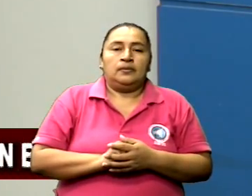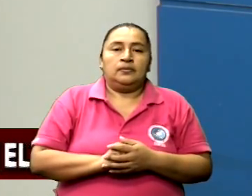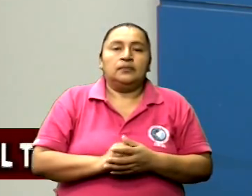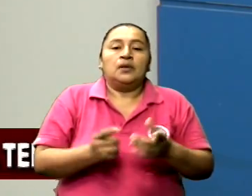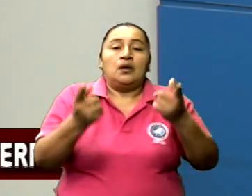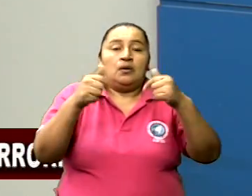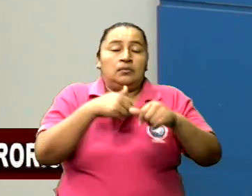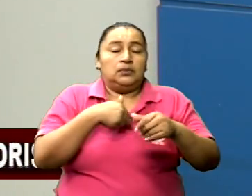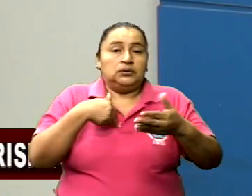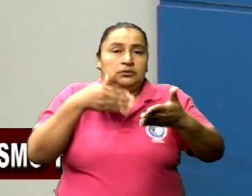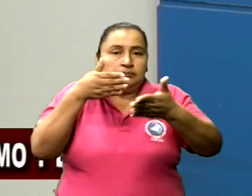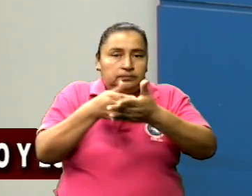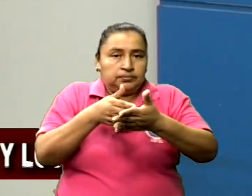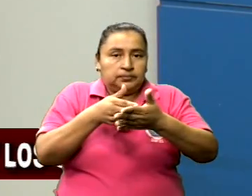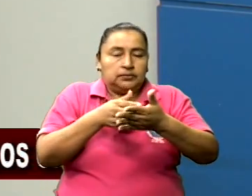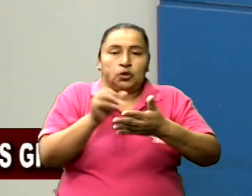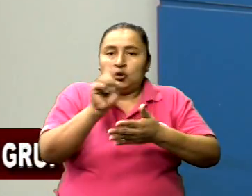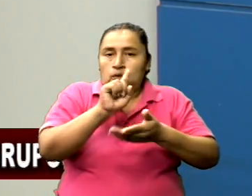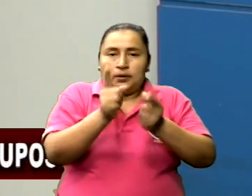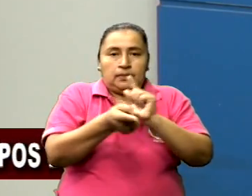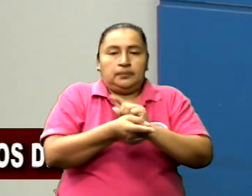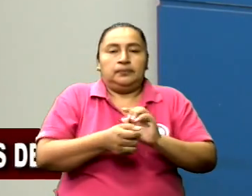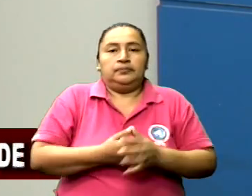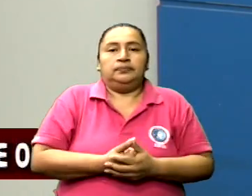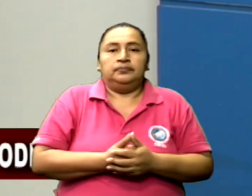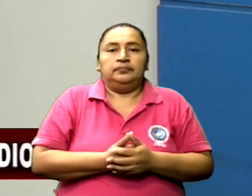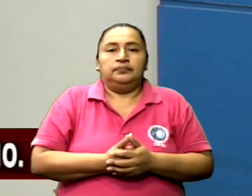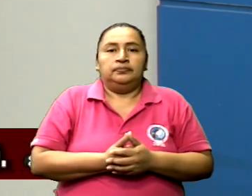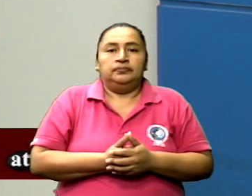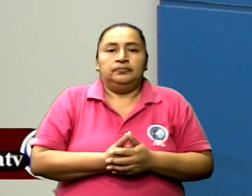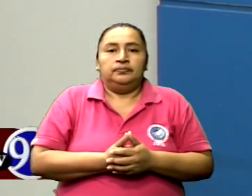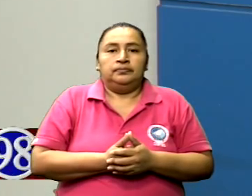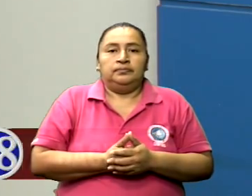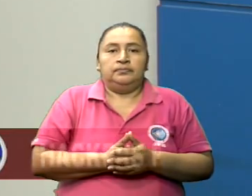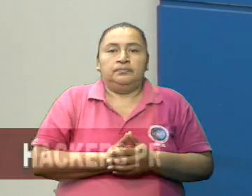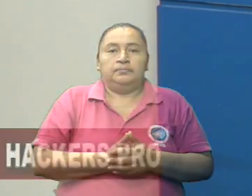Es momento de otra pausa. No le cambie.